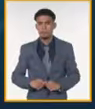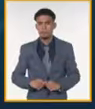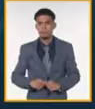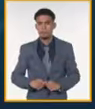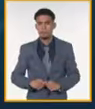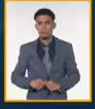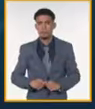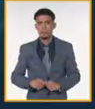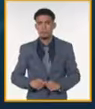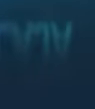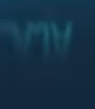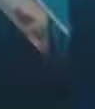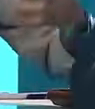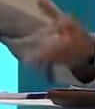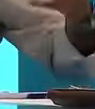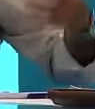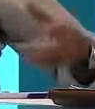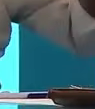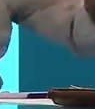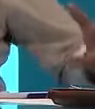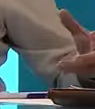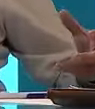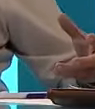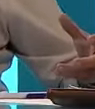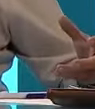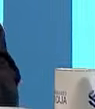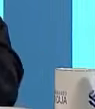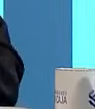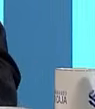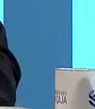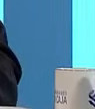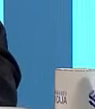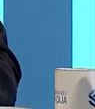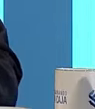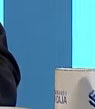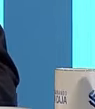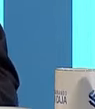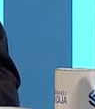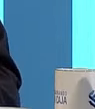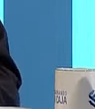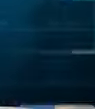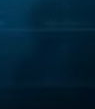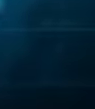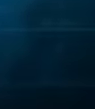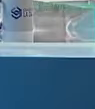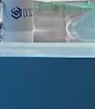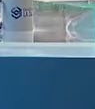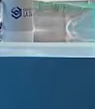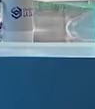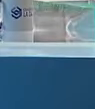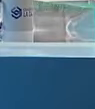precio el problema real es el problema de las desigualdades tenemos que empezar como pueblo